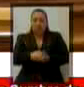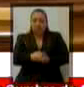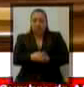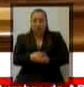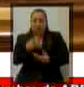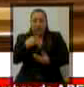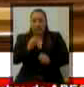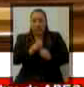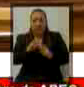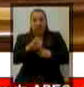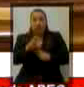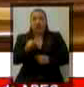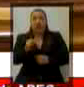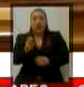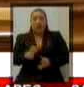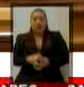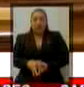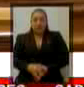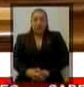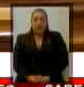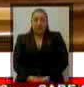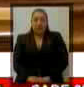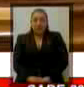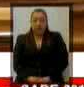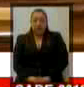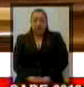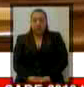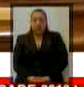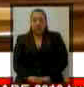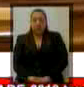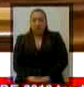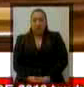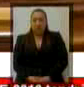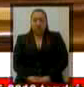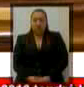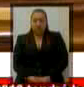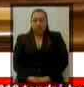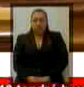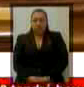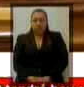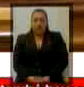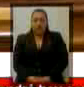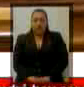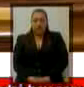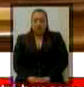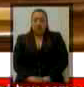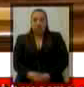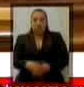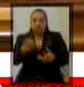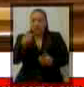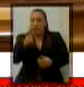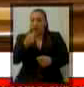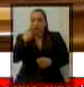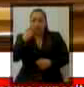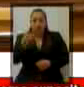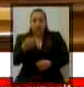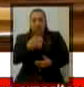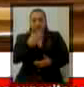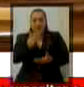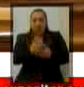más grave en las sociedades disfuncionales. ¿Qué he querido mostrar aquí? Vean ustedes, por ejemplo, el origen de la